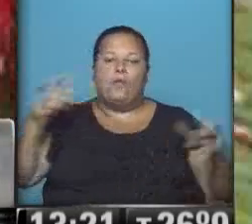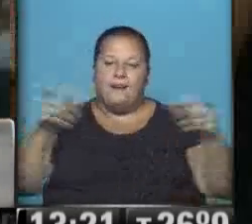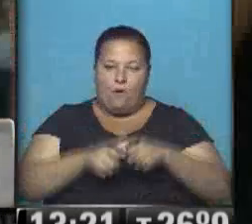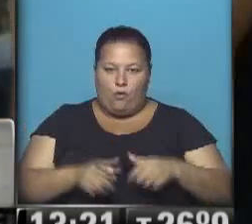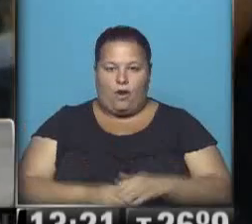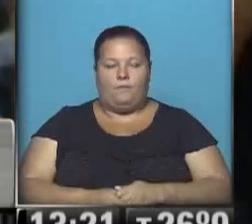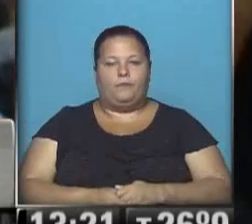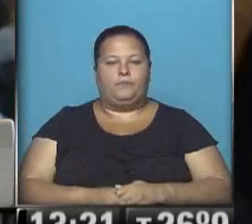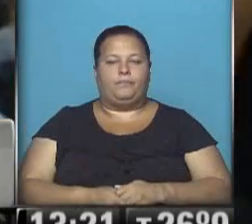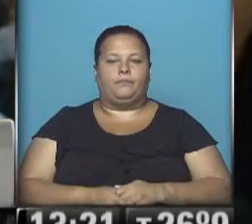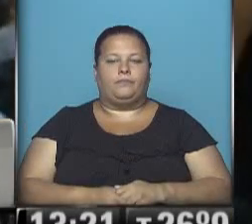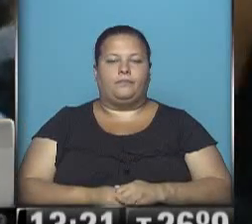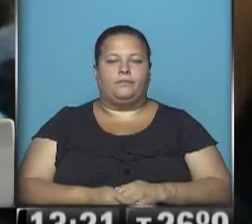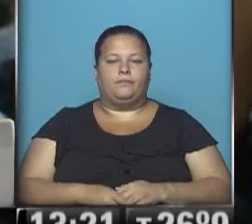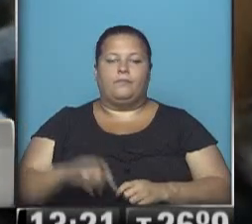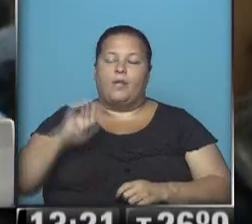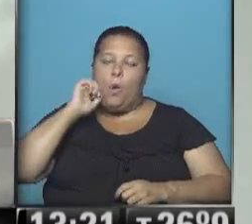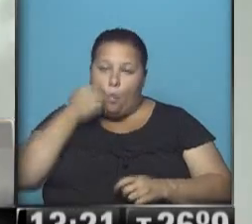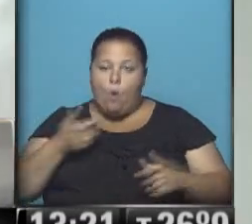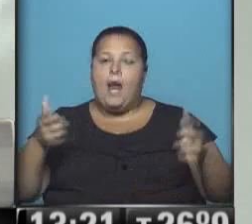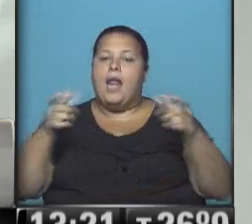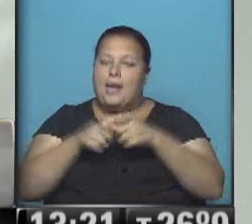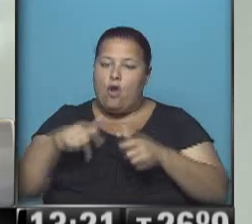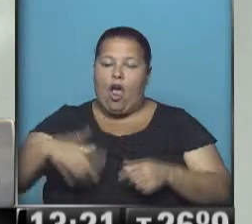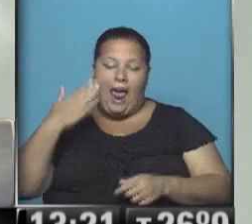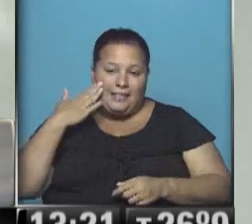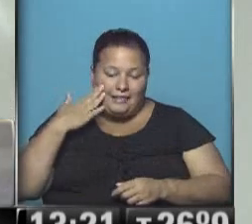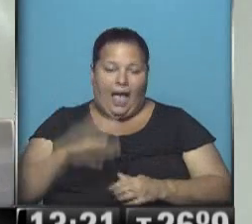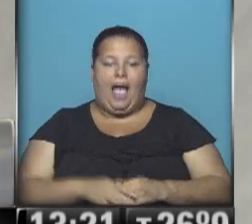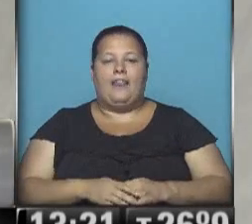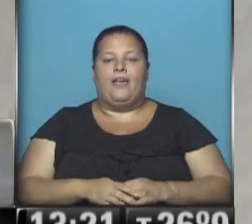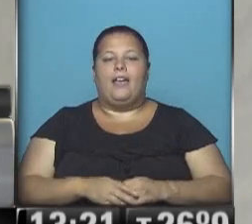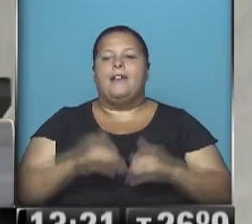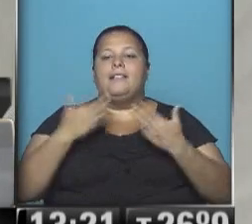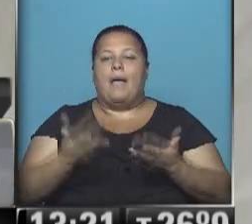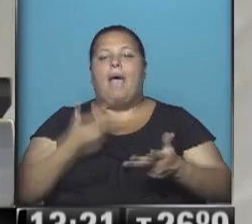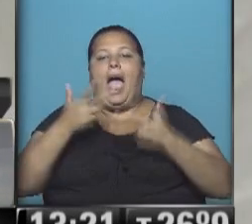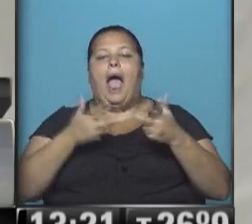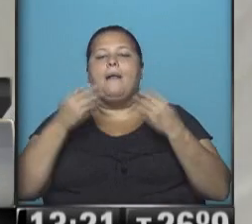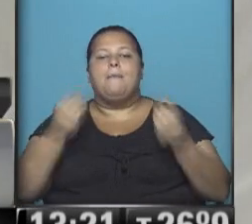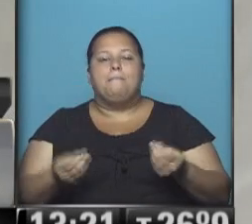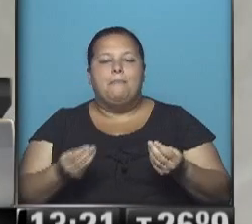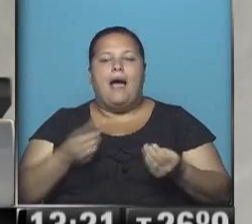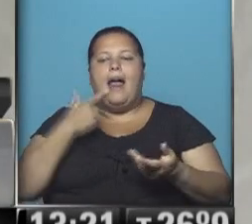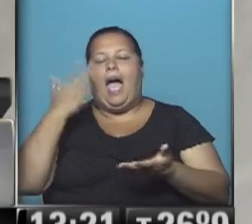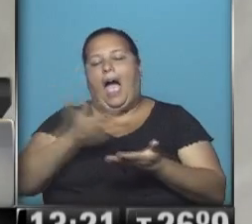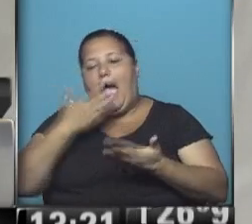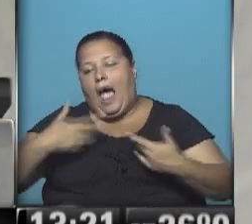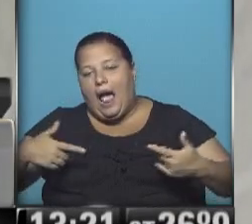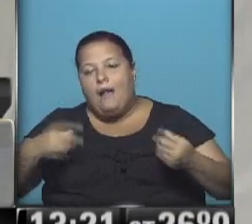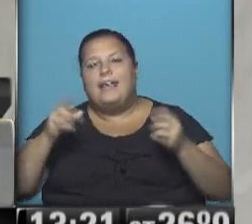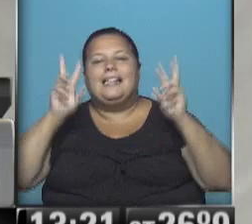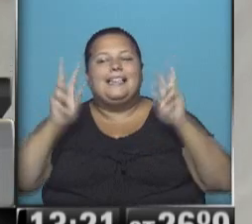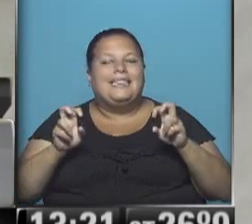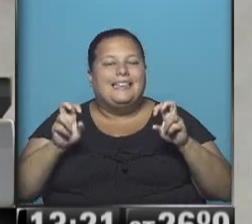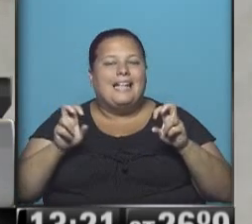Unidos. Una buena parte de la reunión de la tarde la dedicamos también a pasar revista a